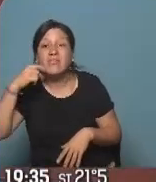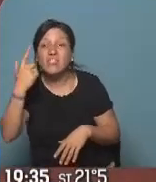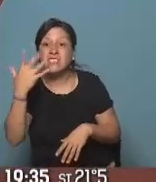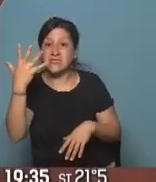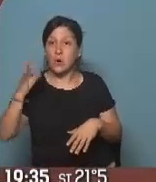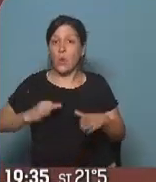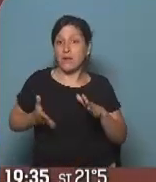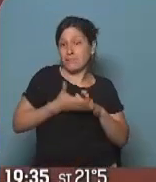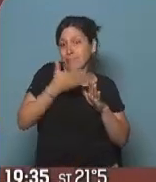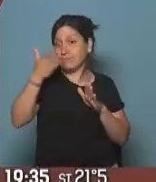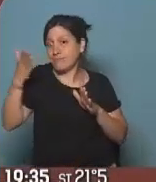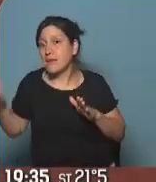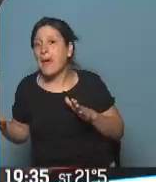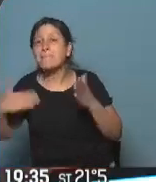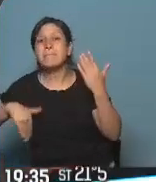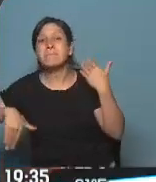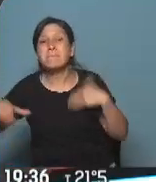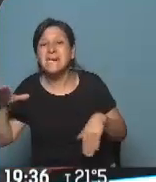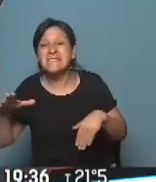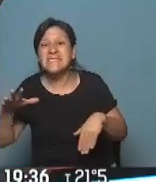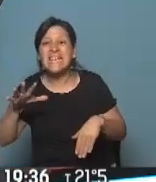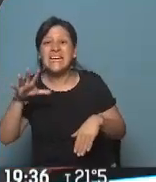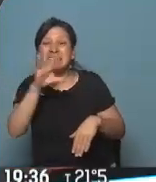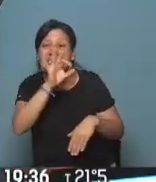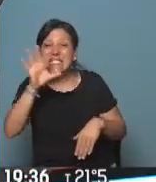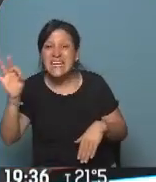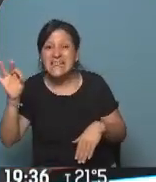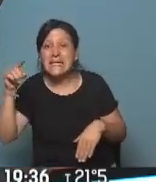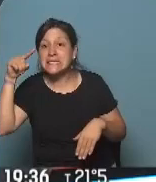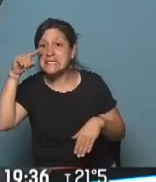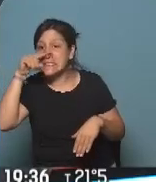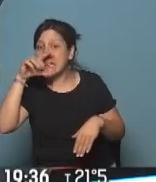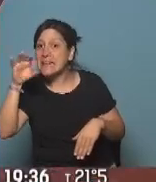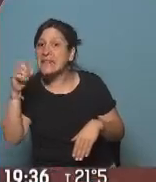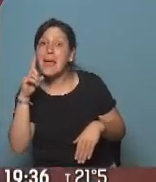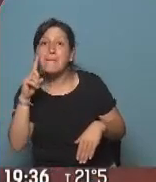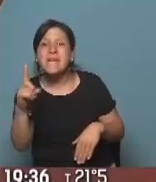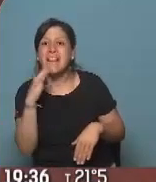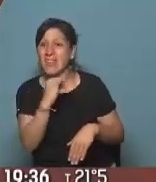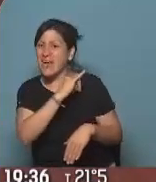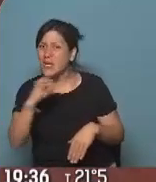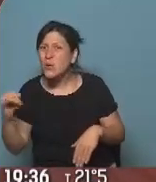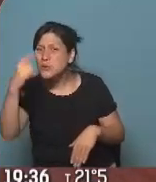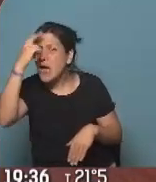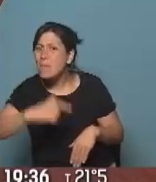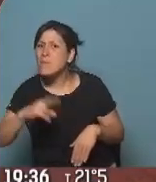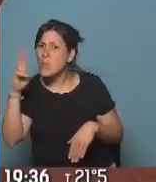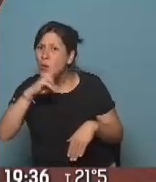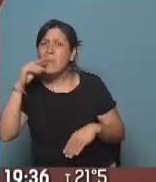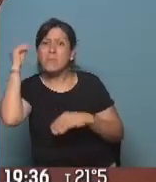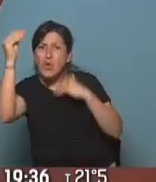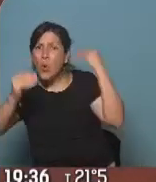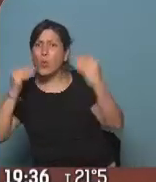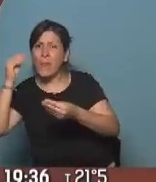de 570.000 denuncias hubo justamente de personas que de mujeres que llamaron con alguna preocupación de este tema